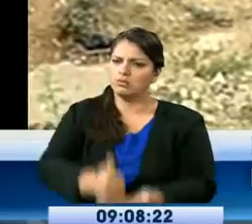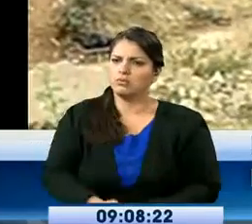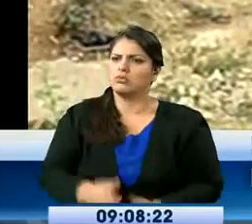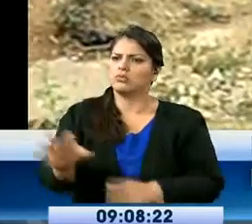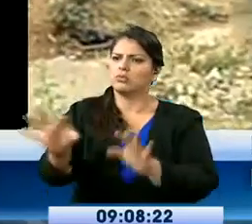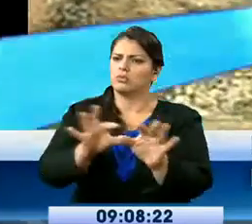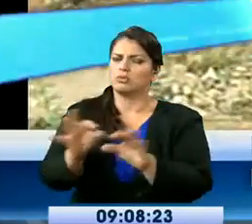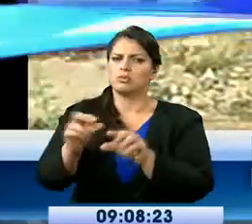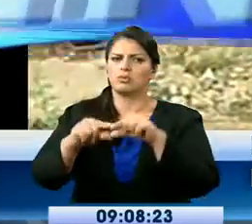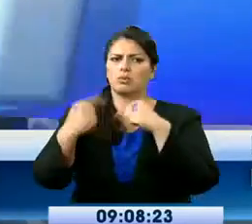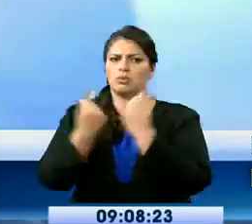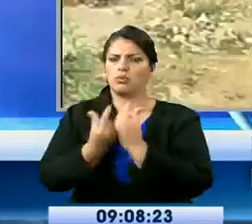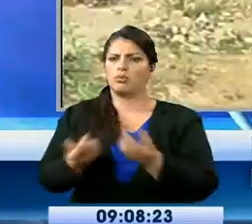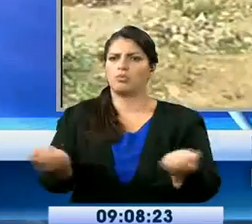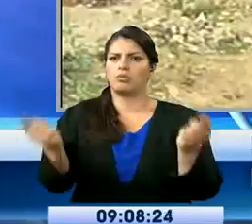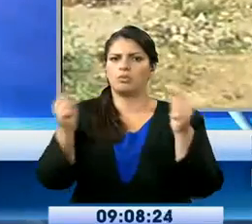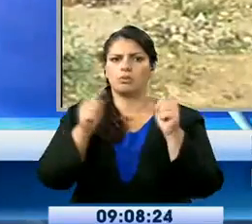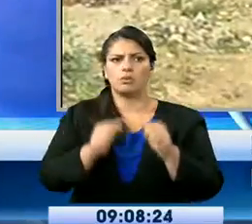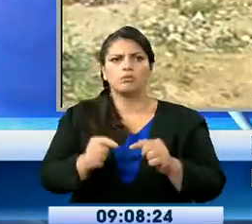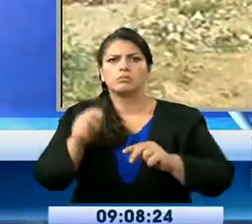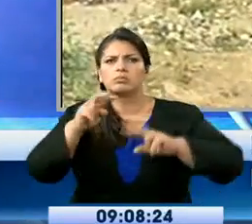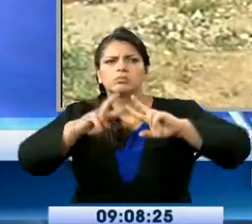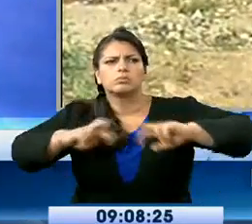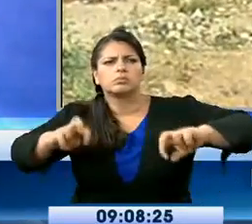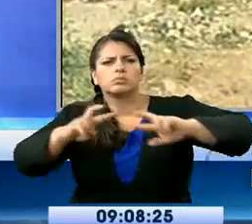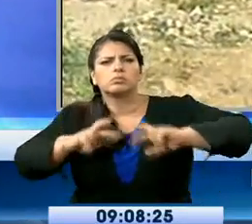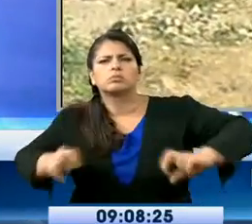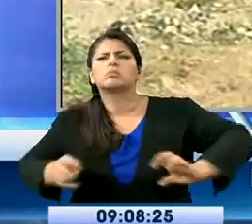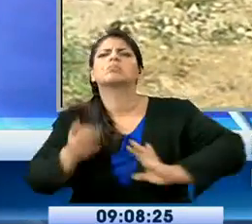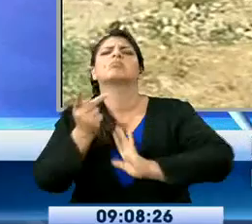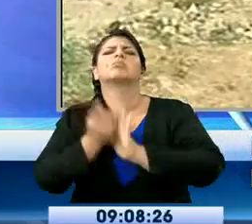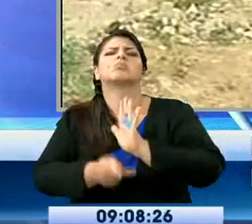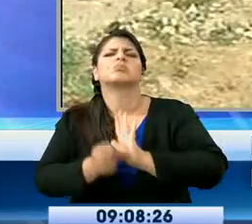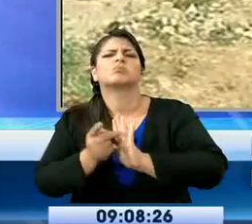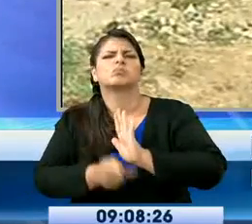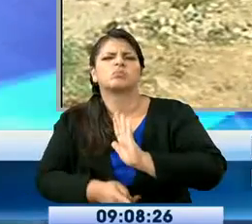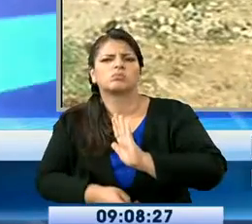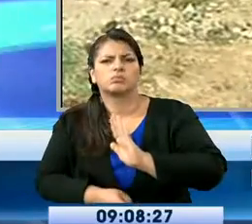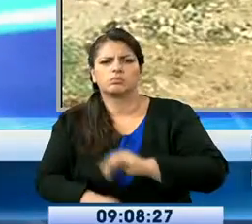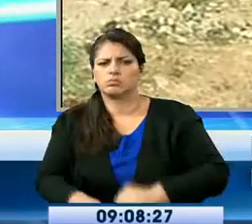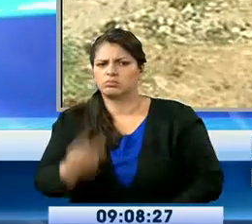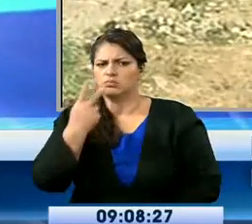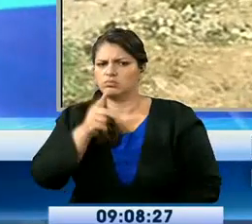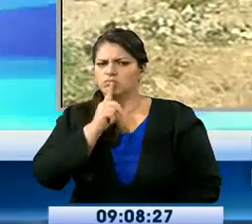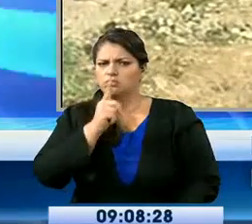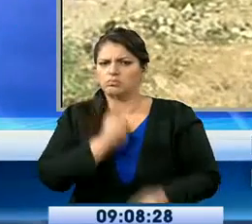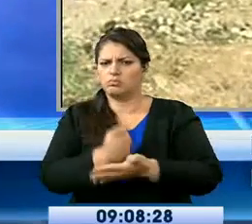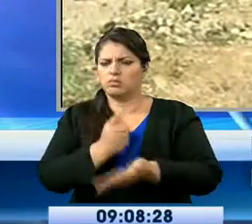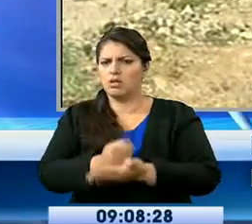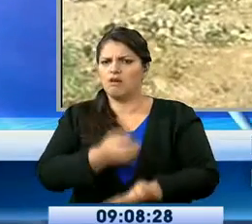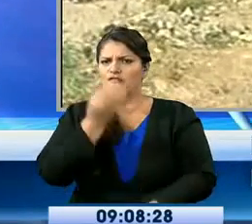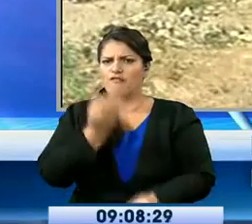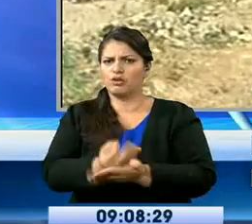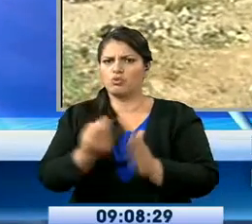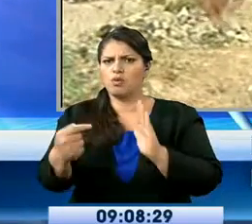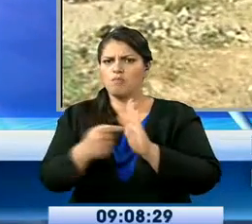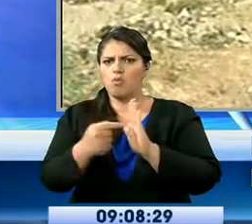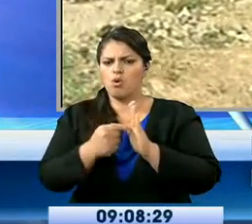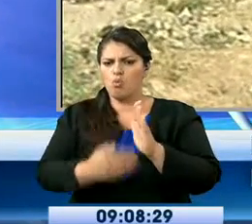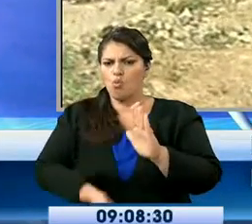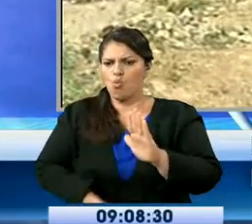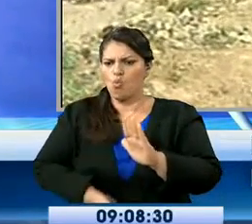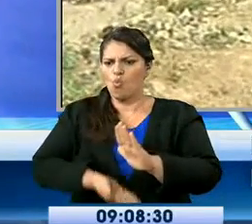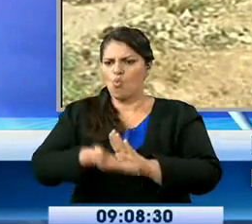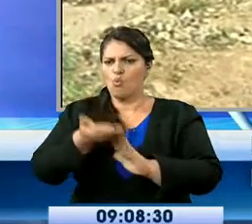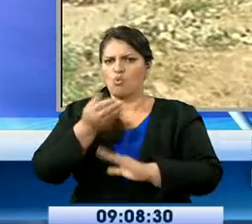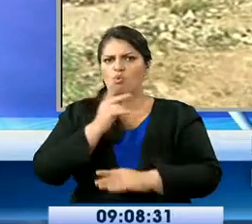CENEL, para que se investigue qué es lo que está pasando. Sí veo las tarifas bastante altas. Así es. Y si es un